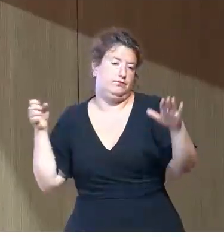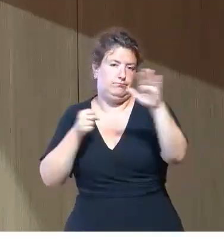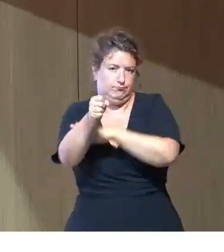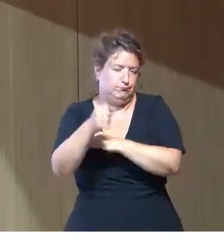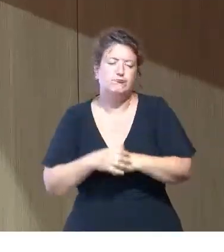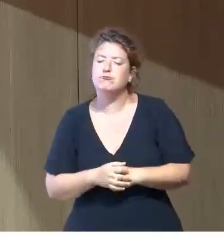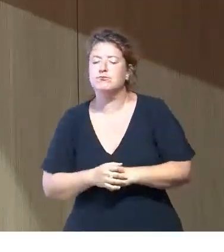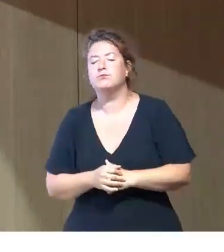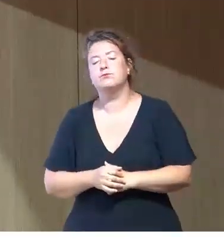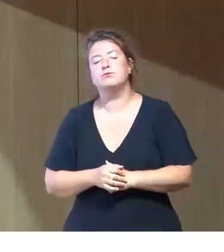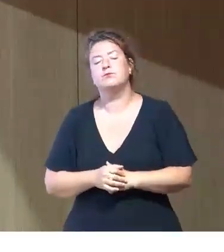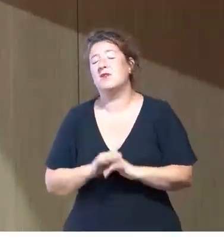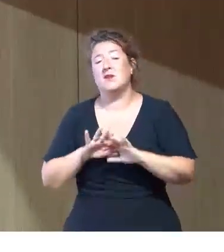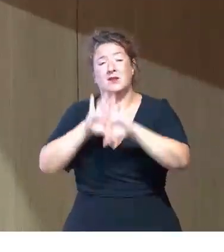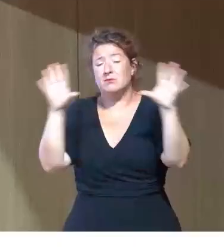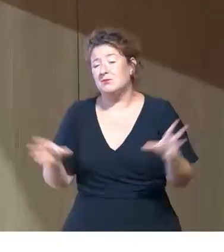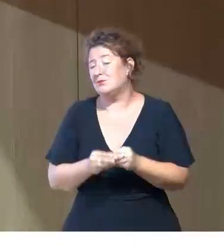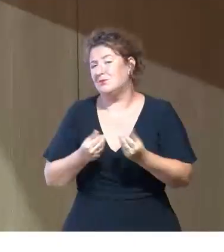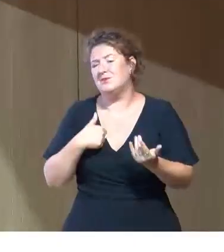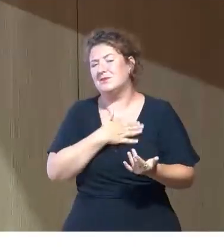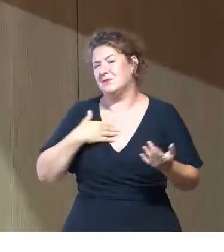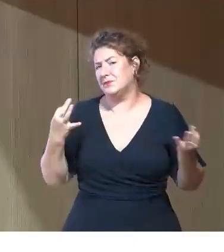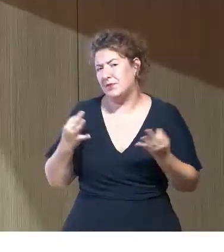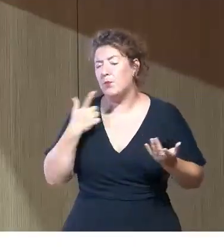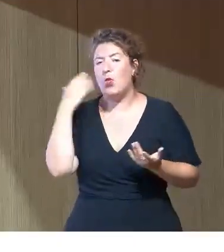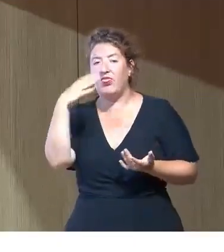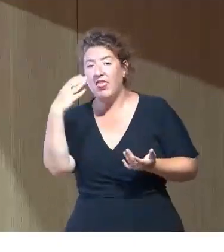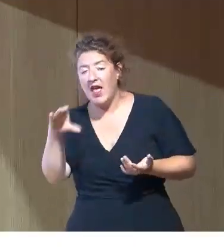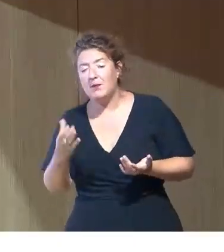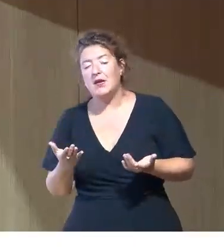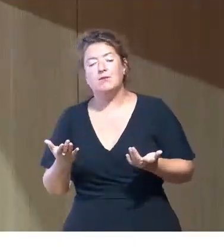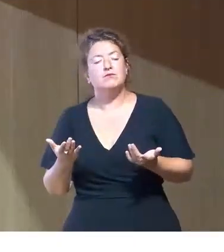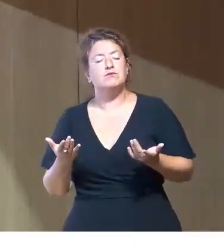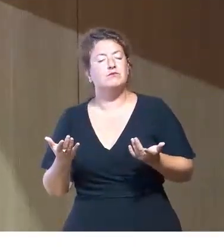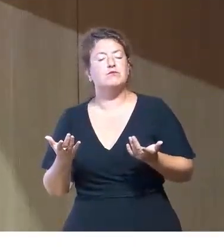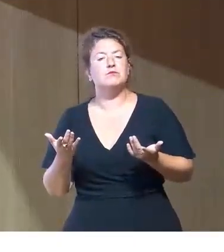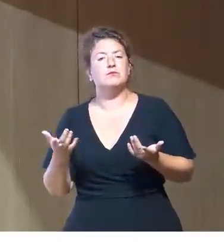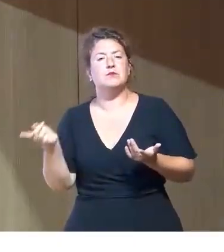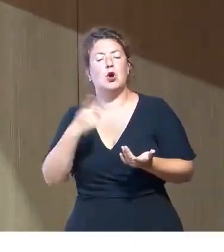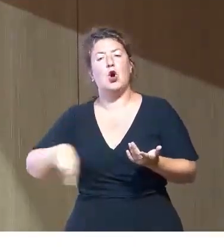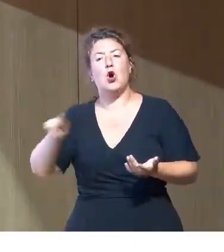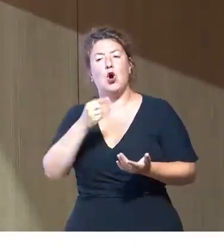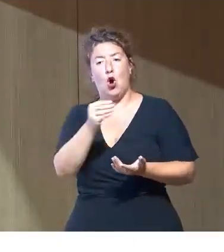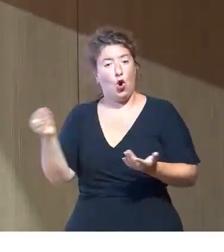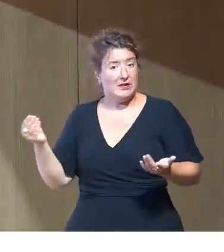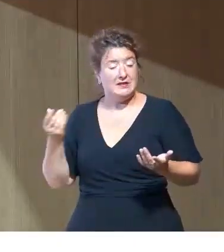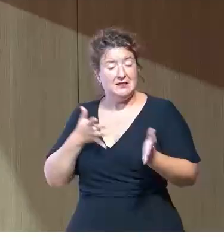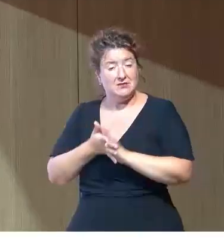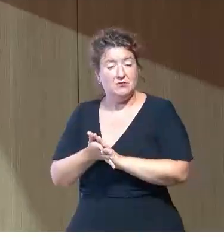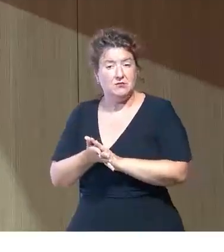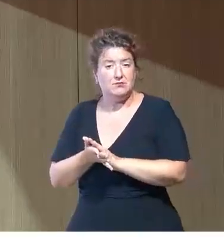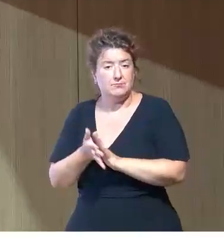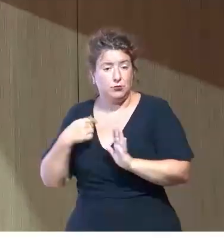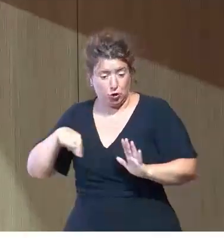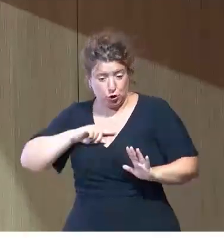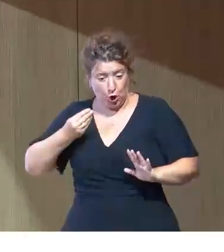lo que pretendemos desde entidades como el cermi es hacer ver a los jóvenes que somos precisamente eso